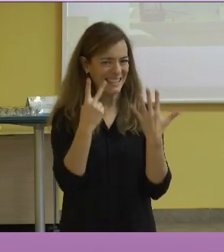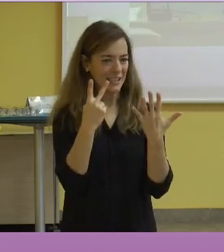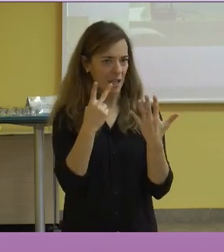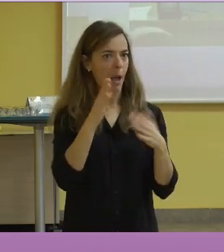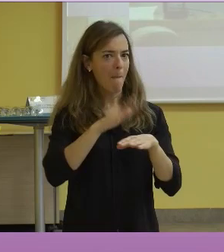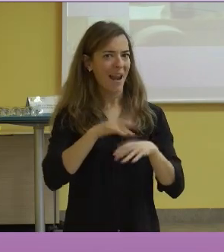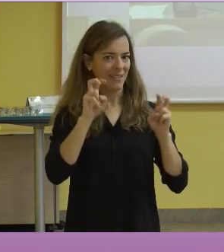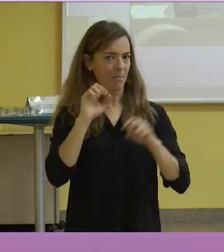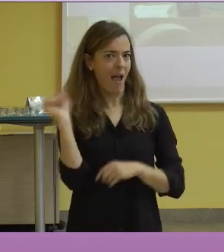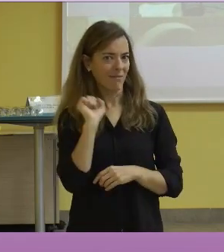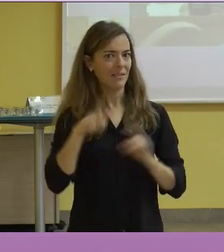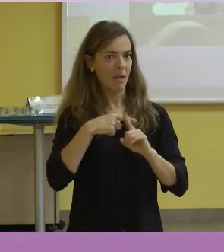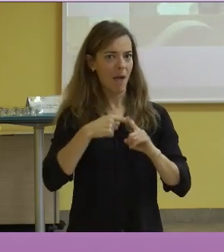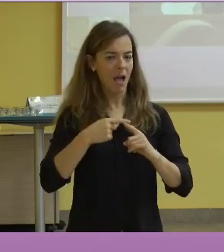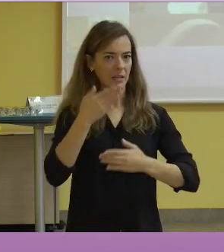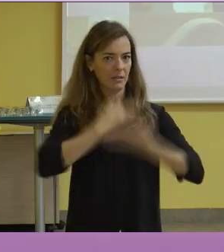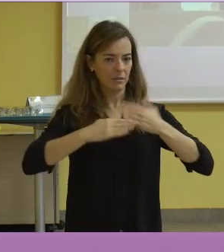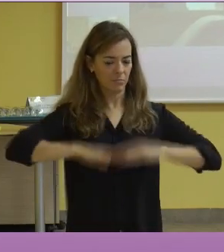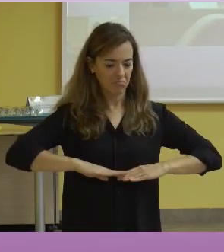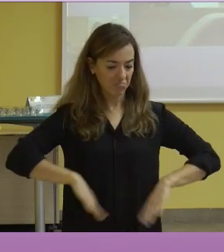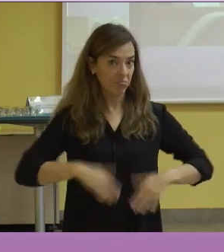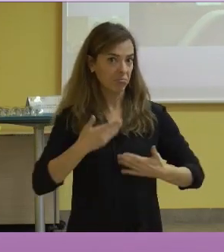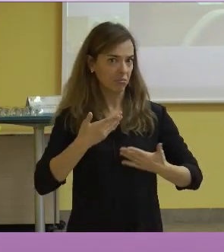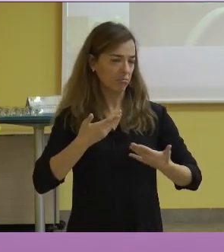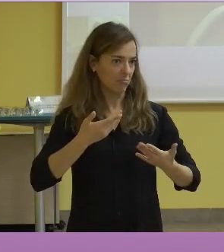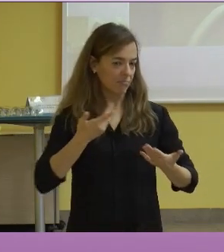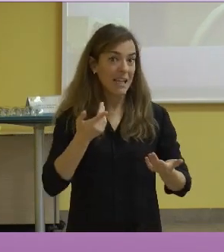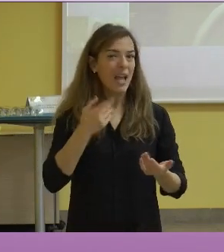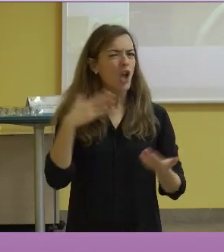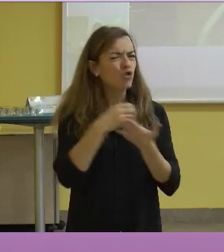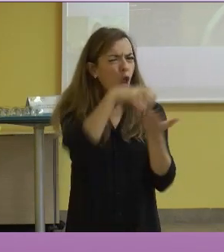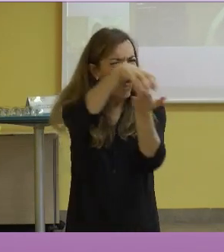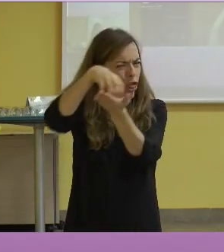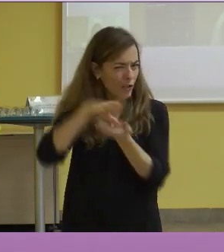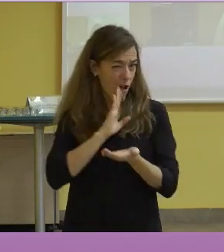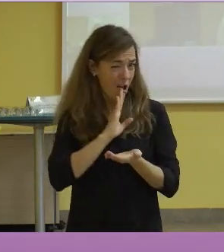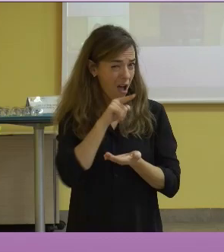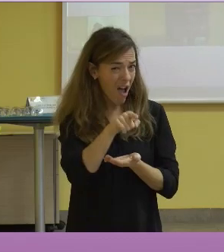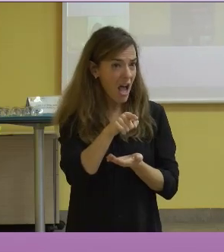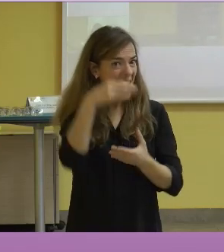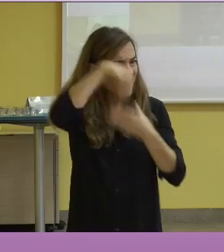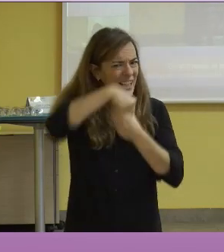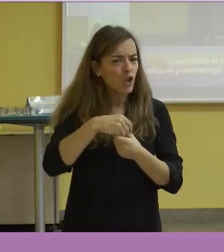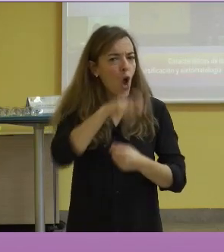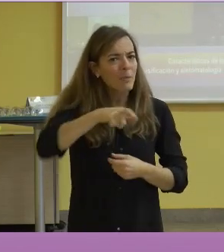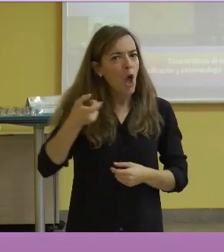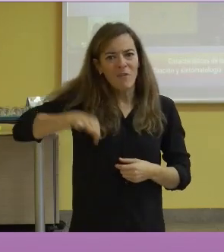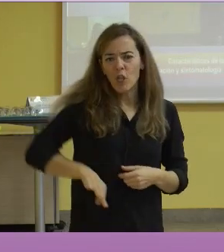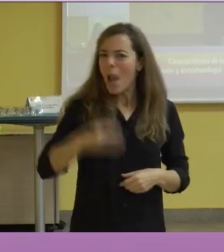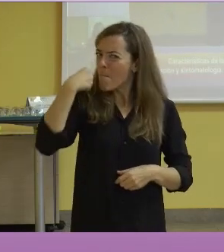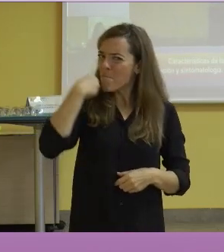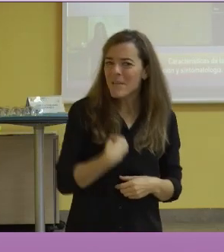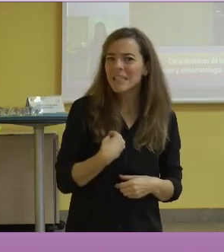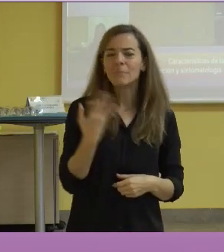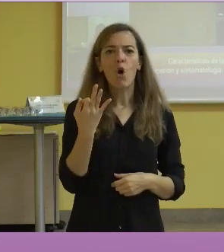espástica. Y todos los CESUR de los que hablas tienen los mismos profesionales, tienen asignados